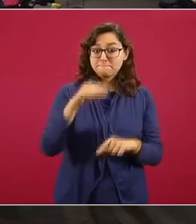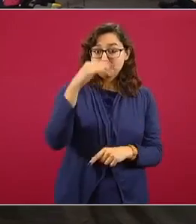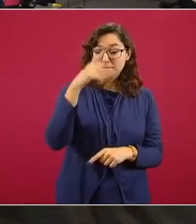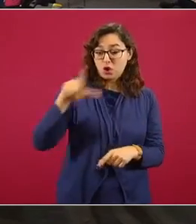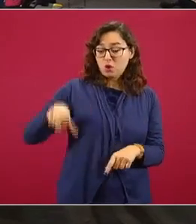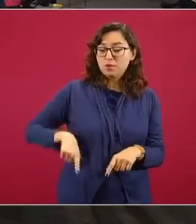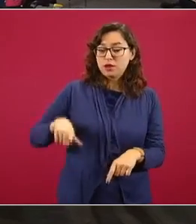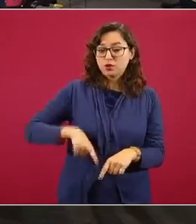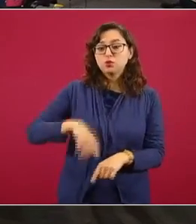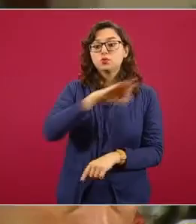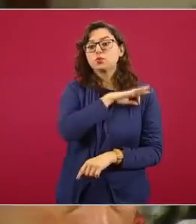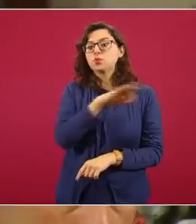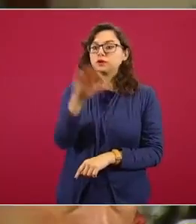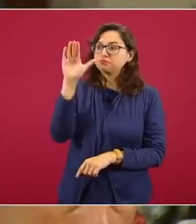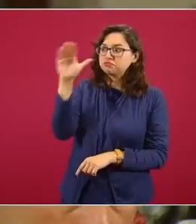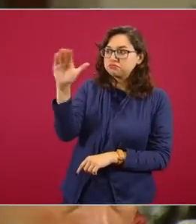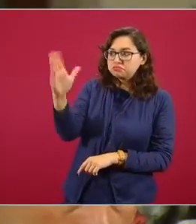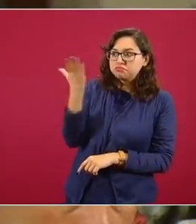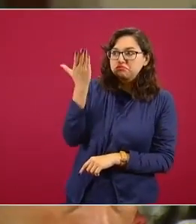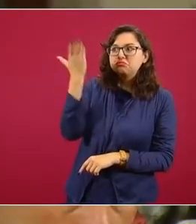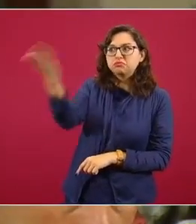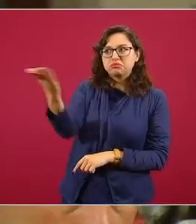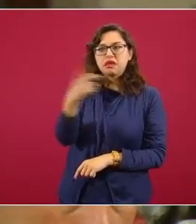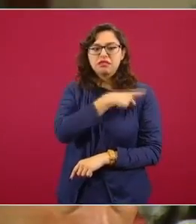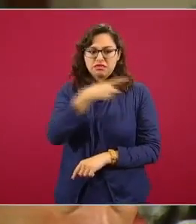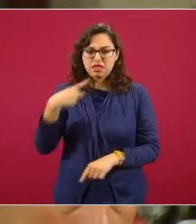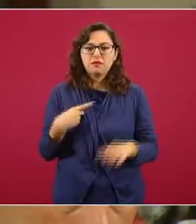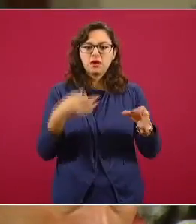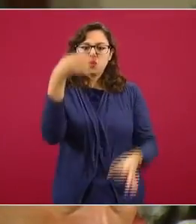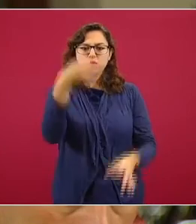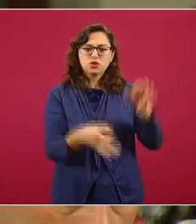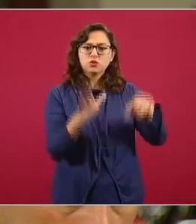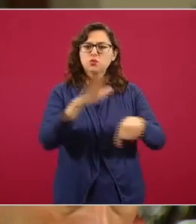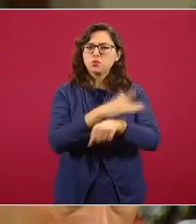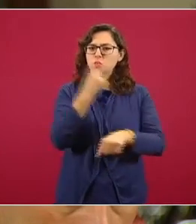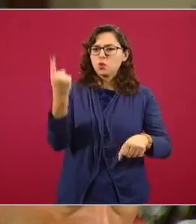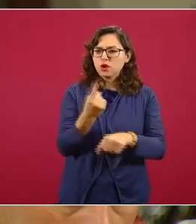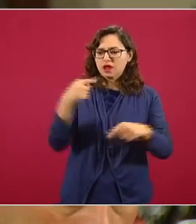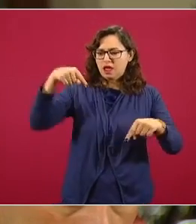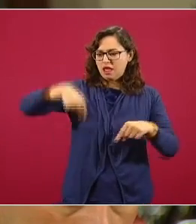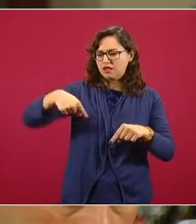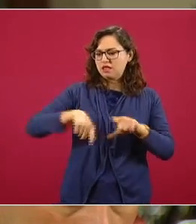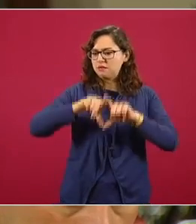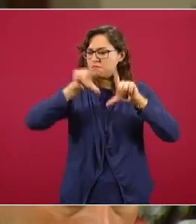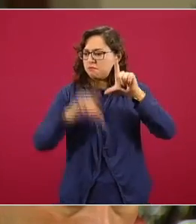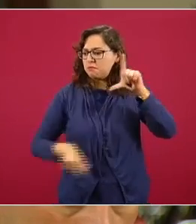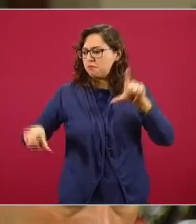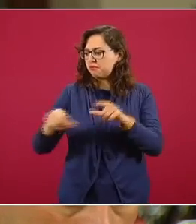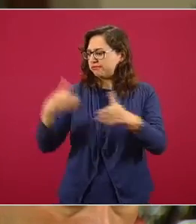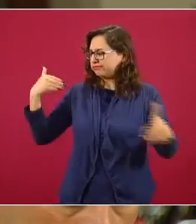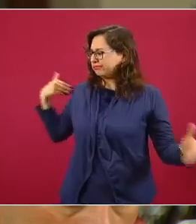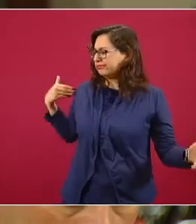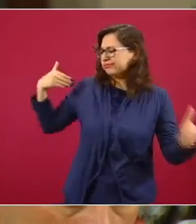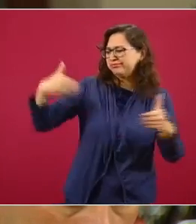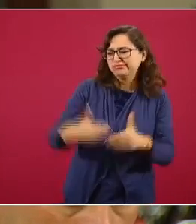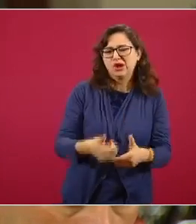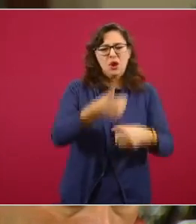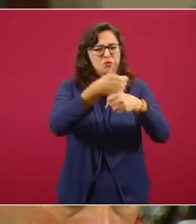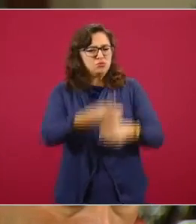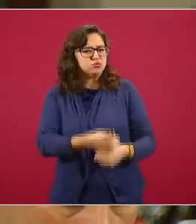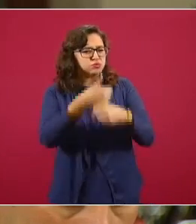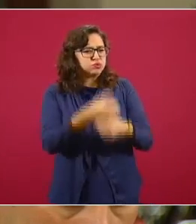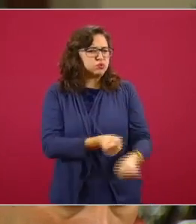miles de asesinatos, desapariciones forzadas, torturas, ejecuciones extrajudiciales, persecuciones,